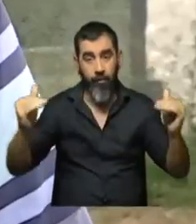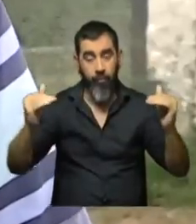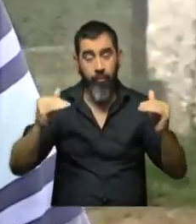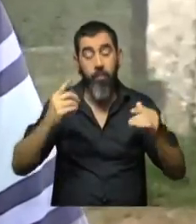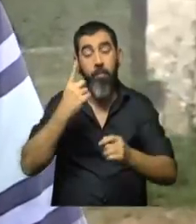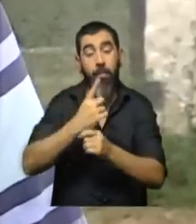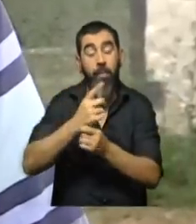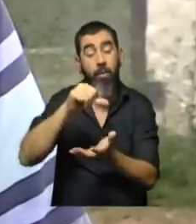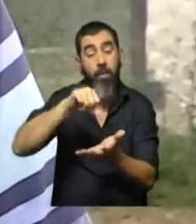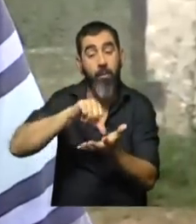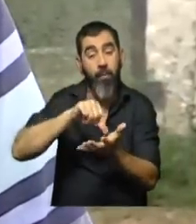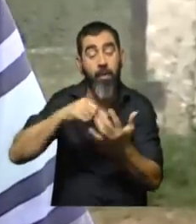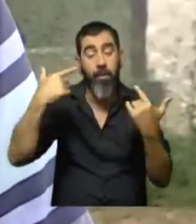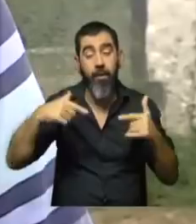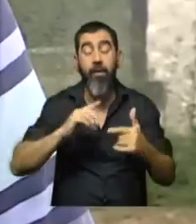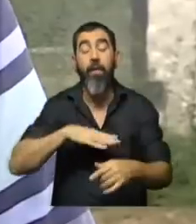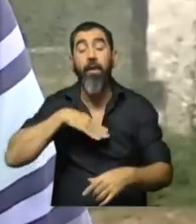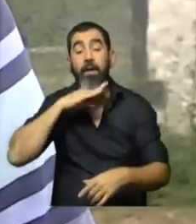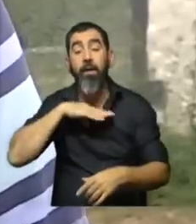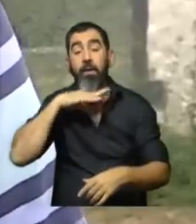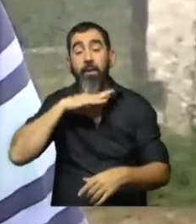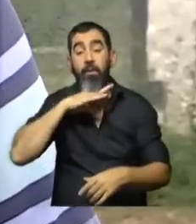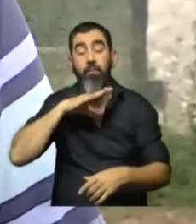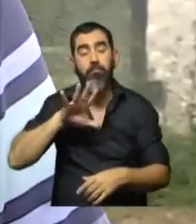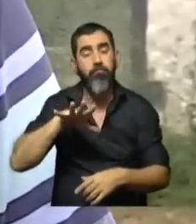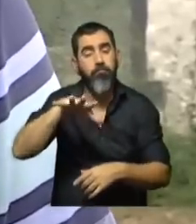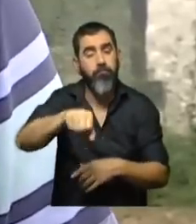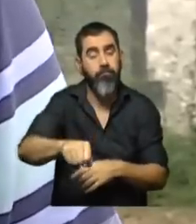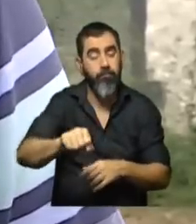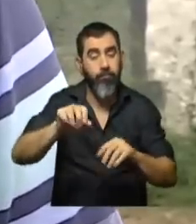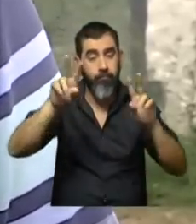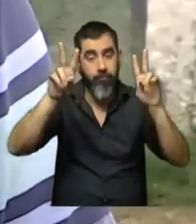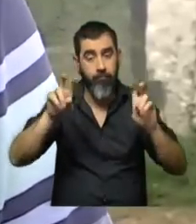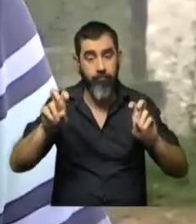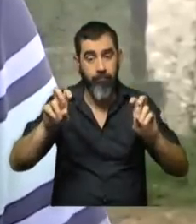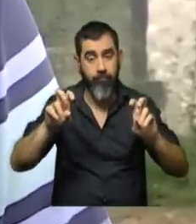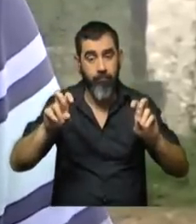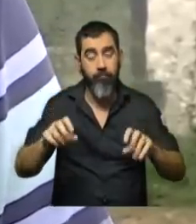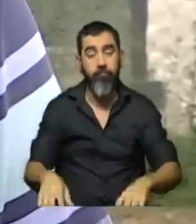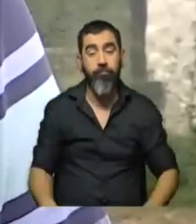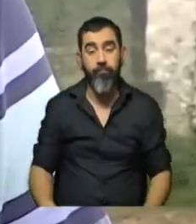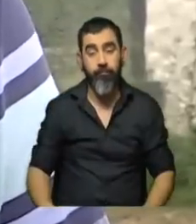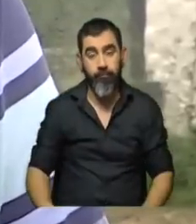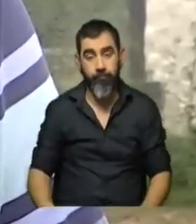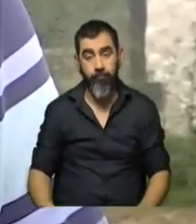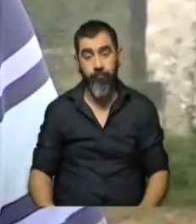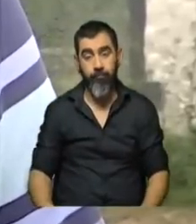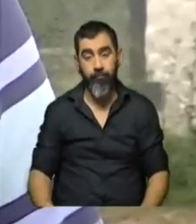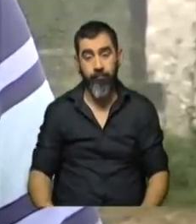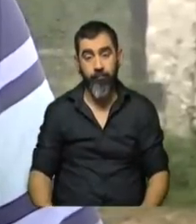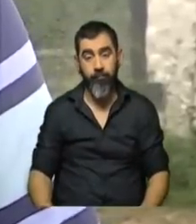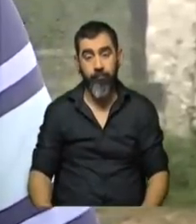país. La Intendencia de Canelones está comprometida con este asunto. Tal es así que, bueno, en